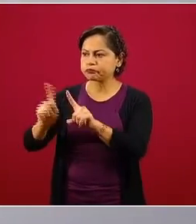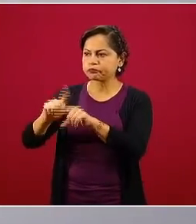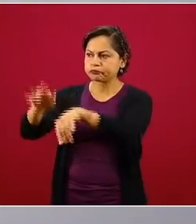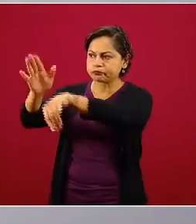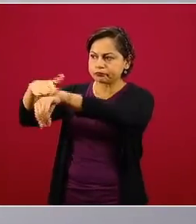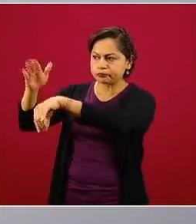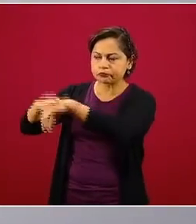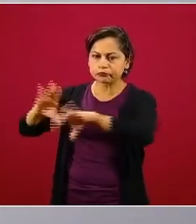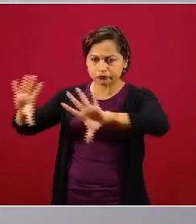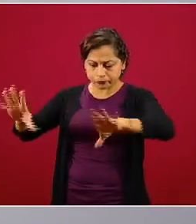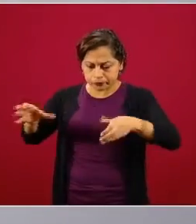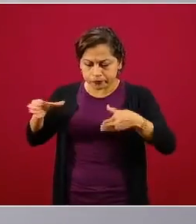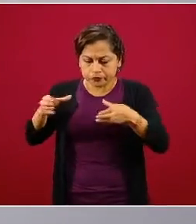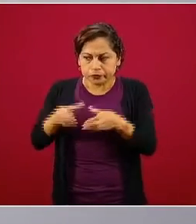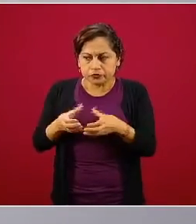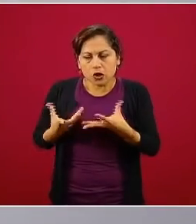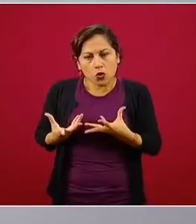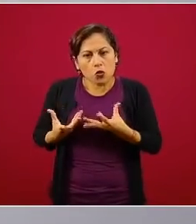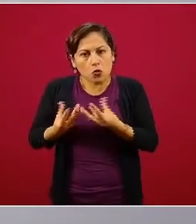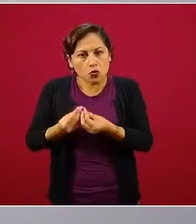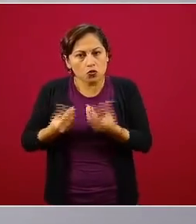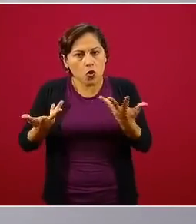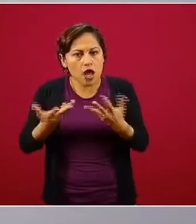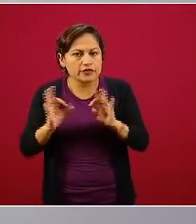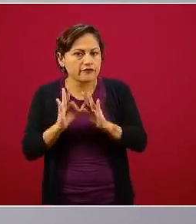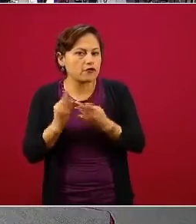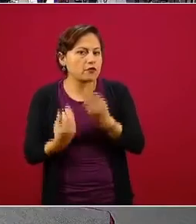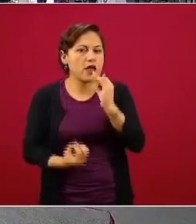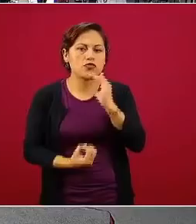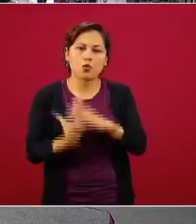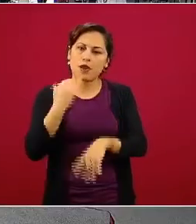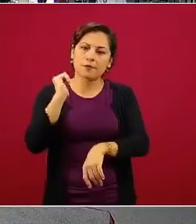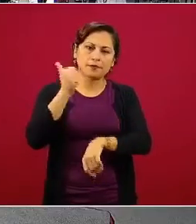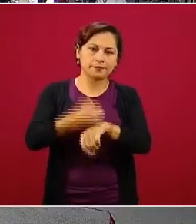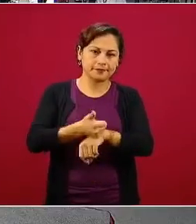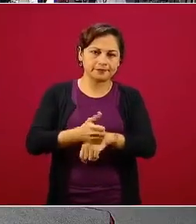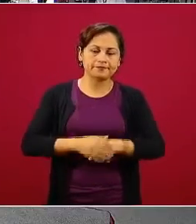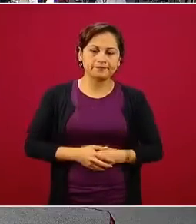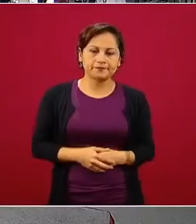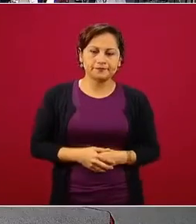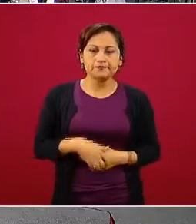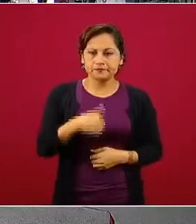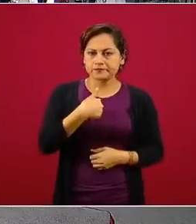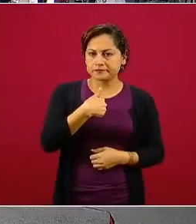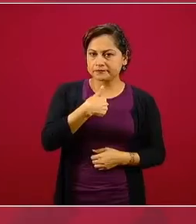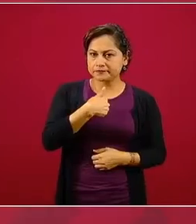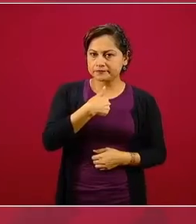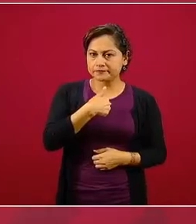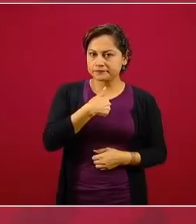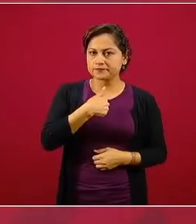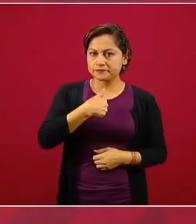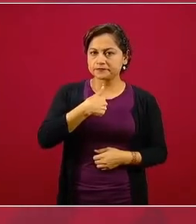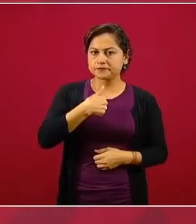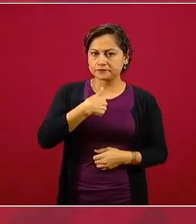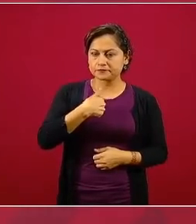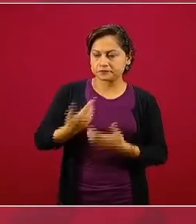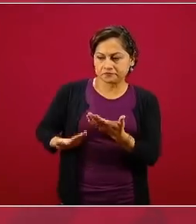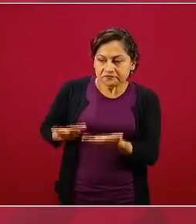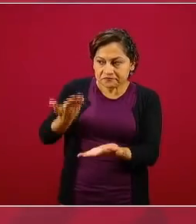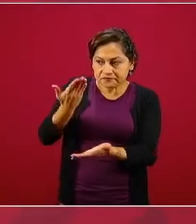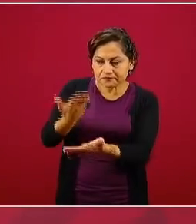para que hagamos algo nuevo. Yo voy a hacer el